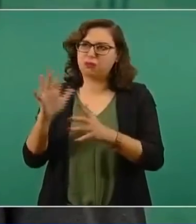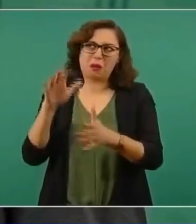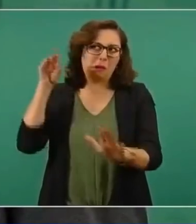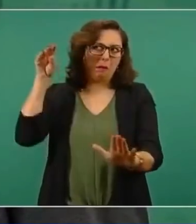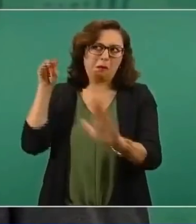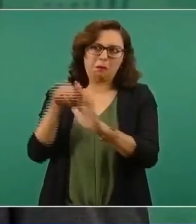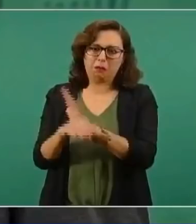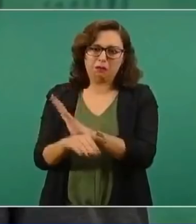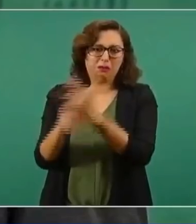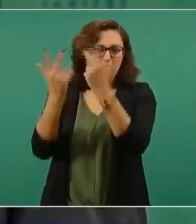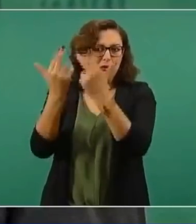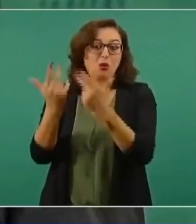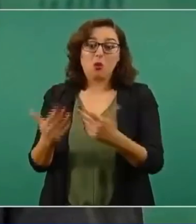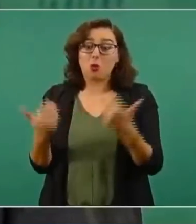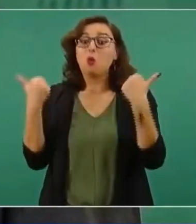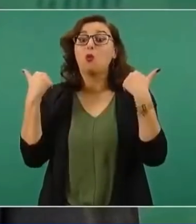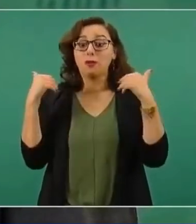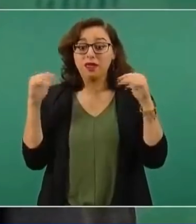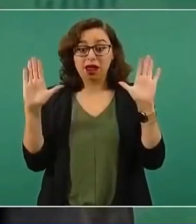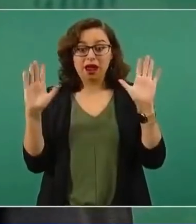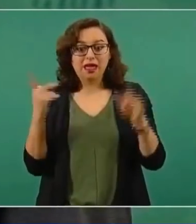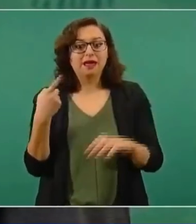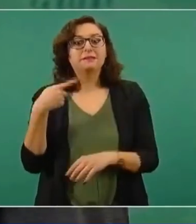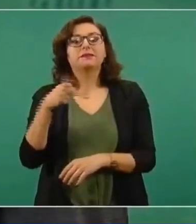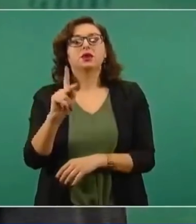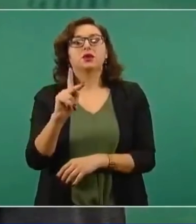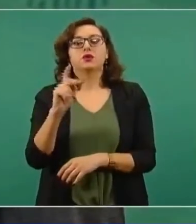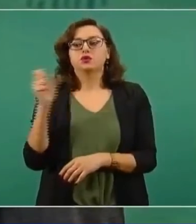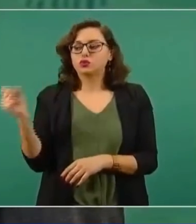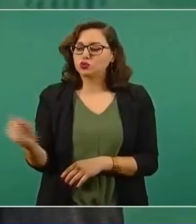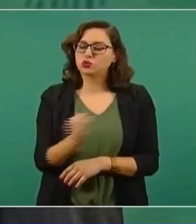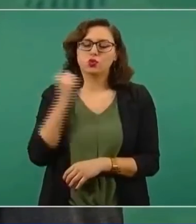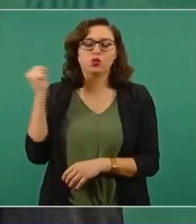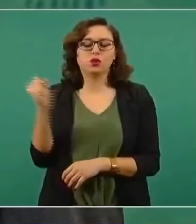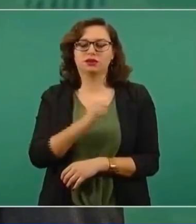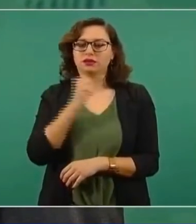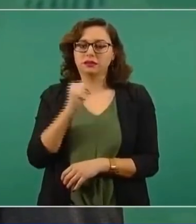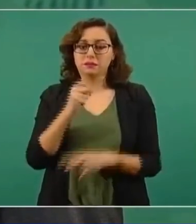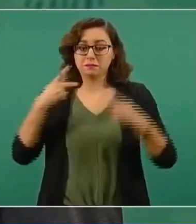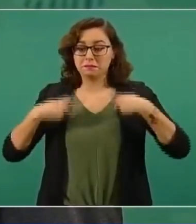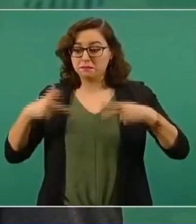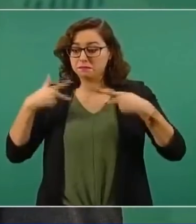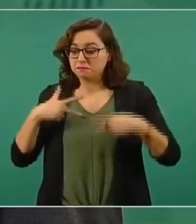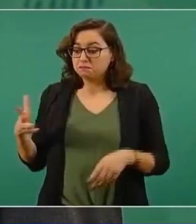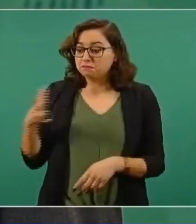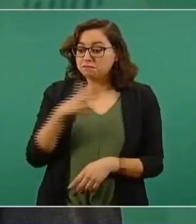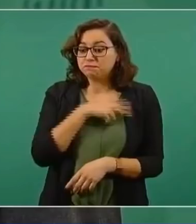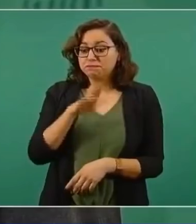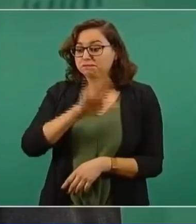Por suerte, afortunadamente, no hubo desgracias humanas,